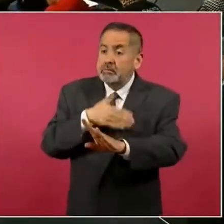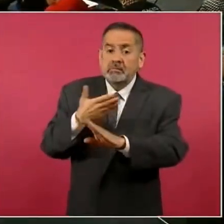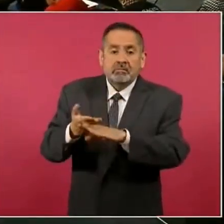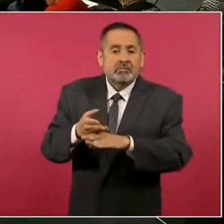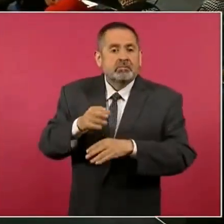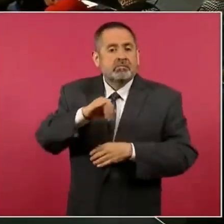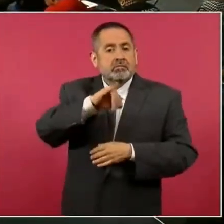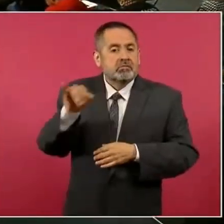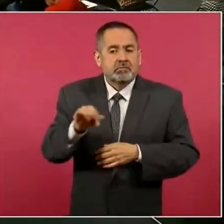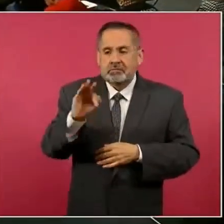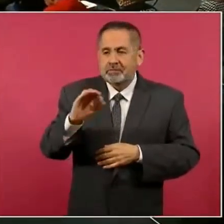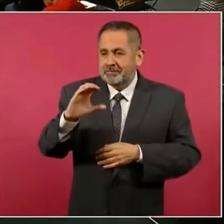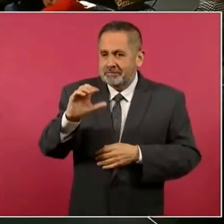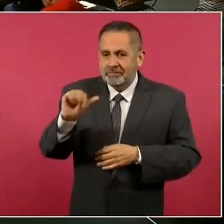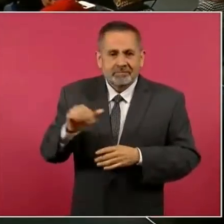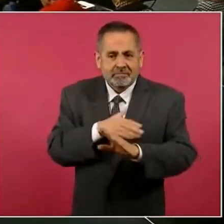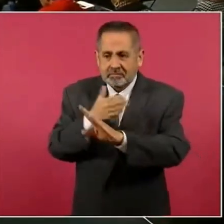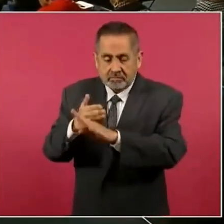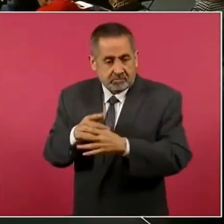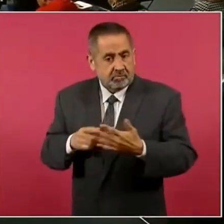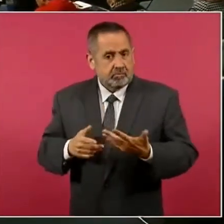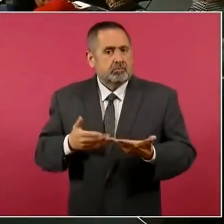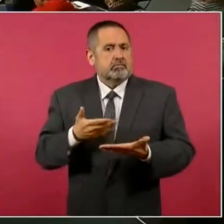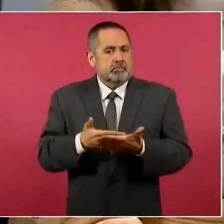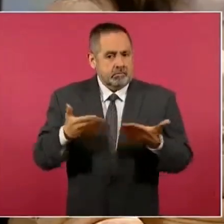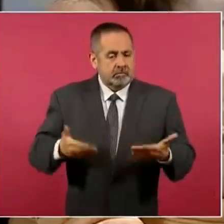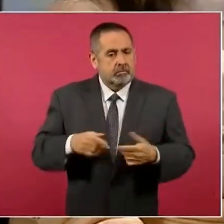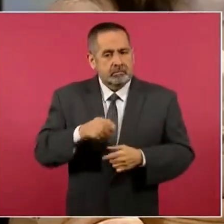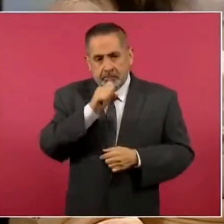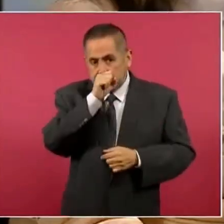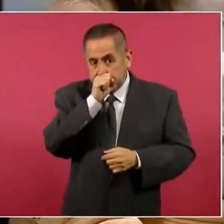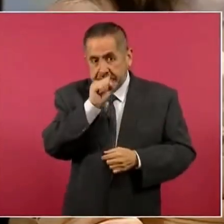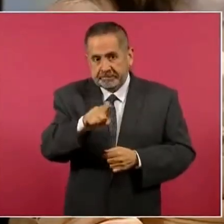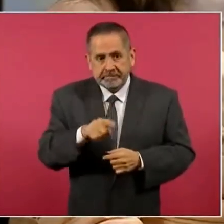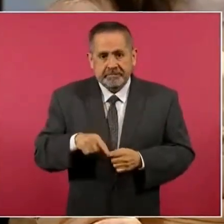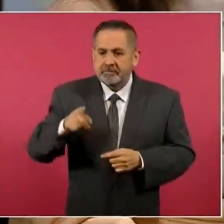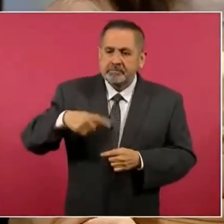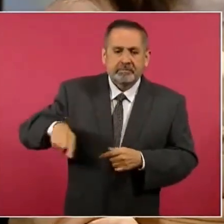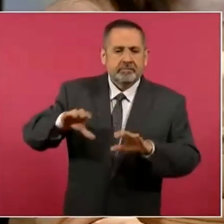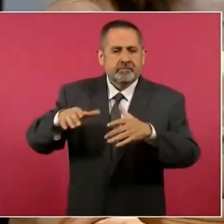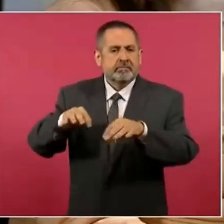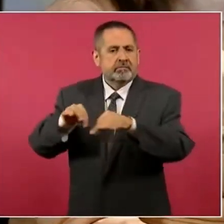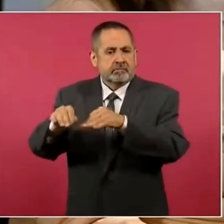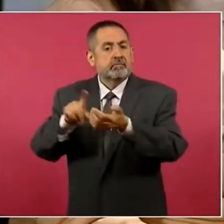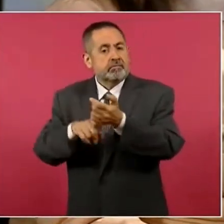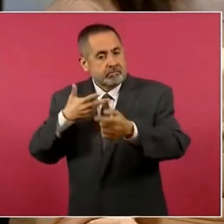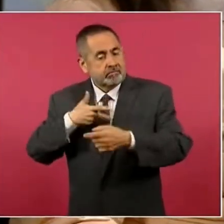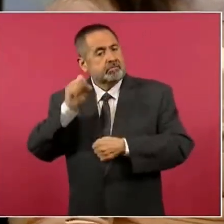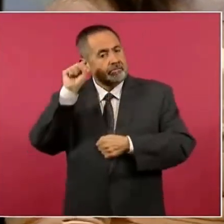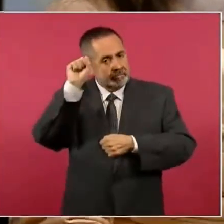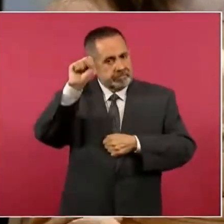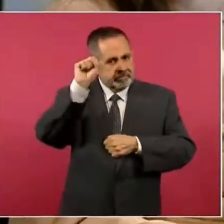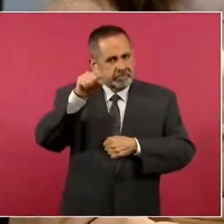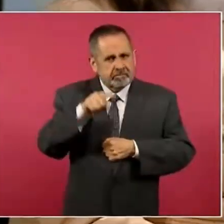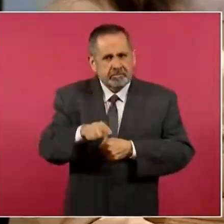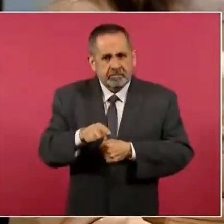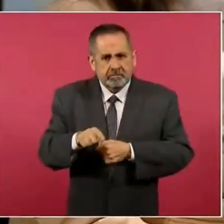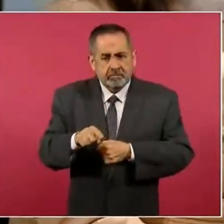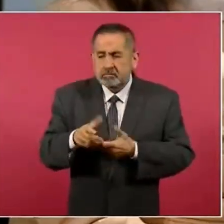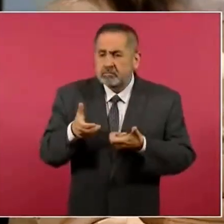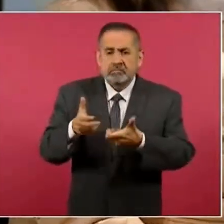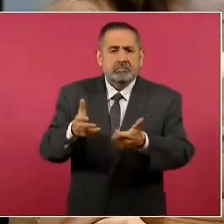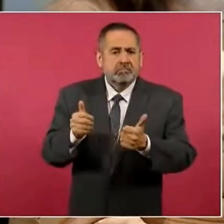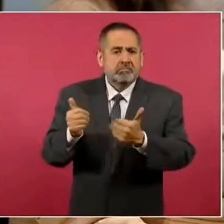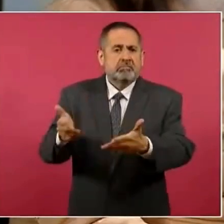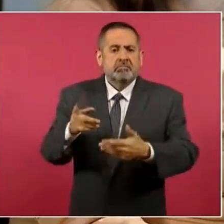de Conciliación y Arbitraje, y aquí hablo ahora de las trabajadoras sindicalizadas que están en la calle